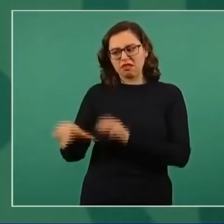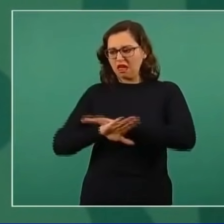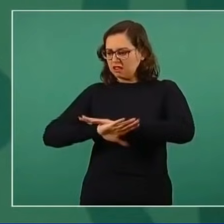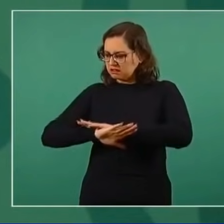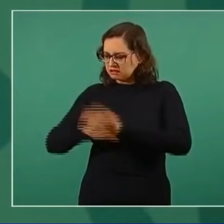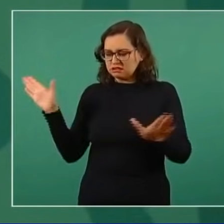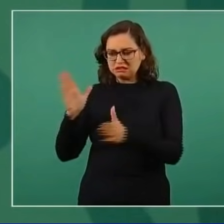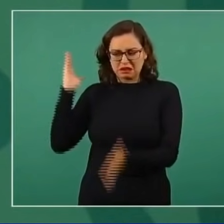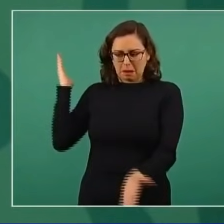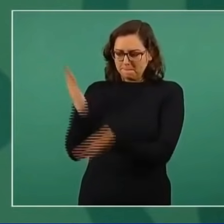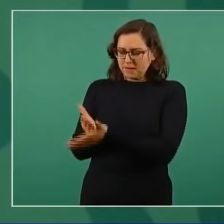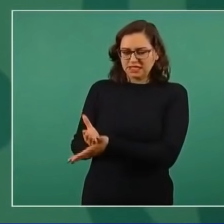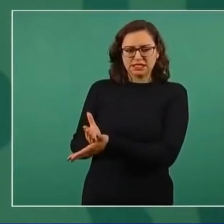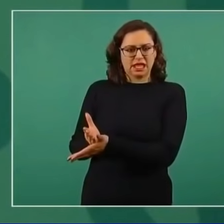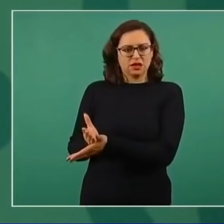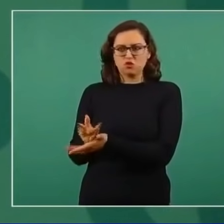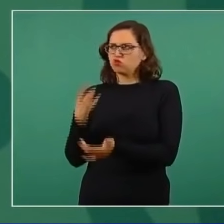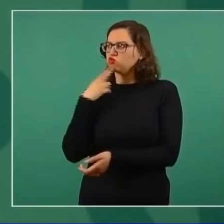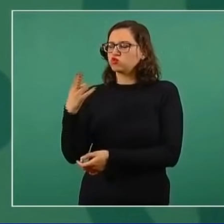como el caso del petróleo.